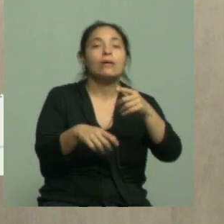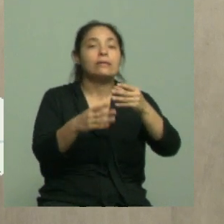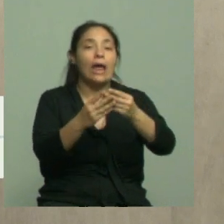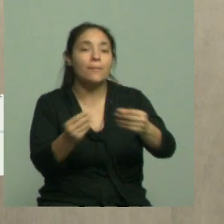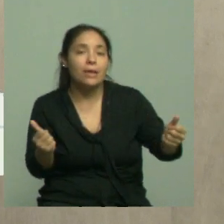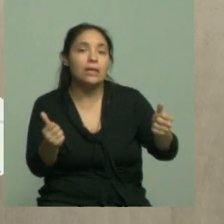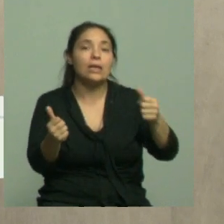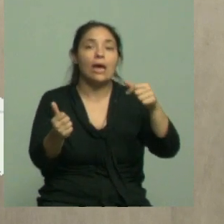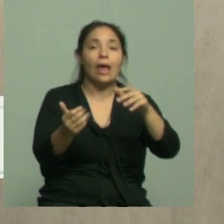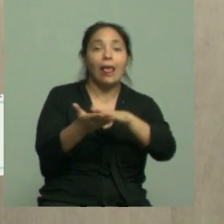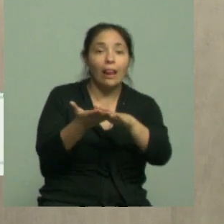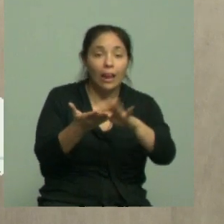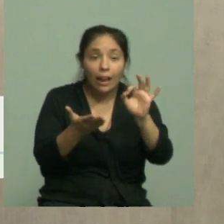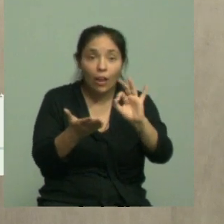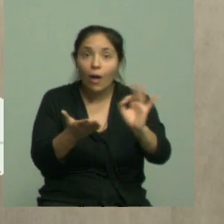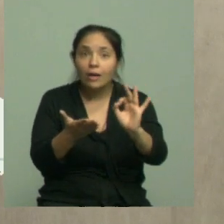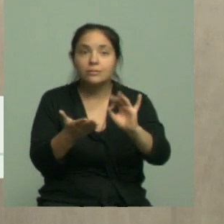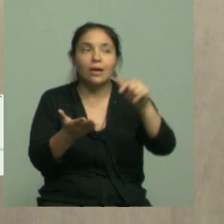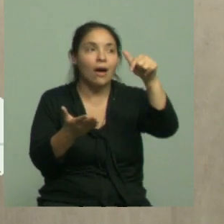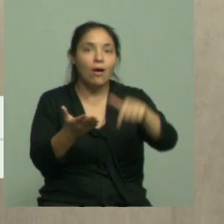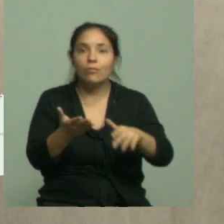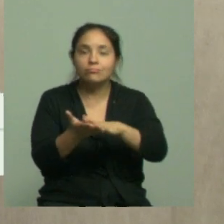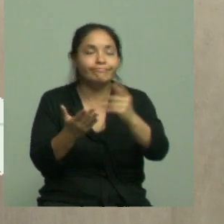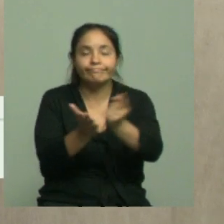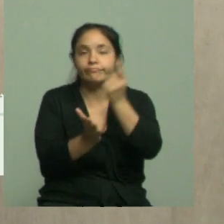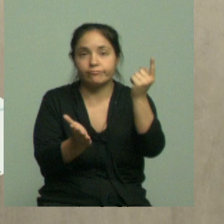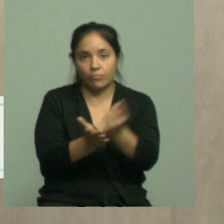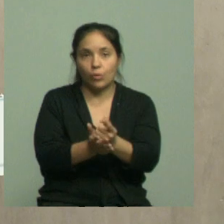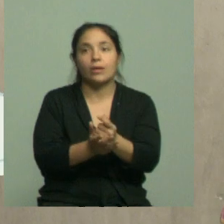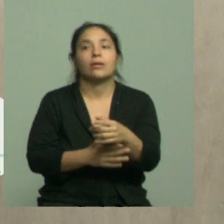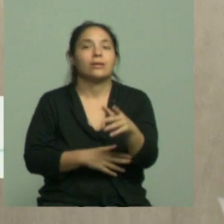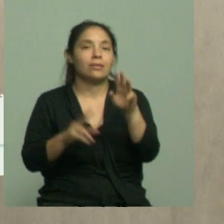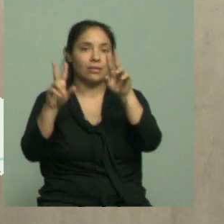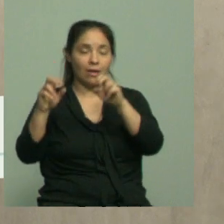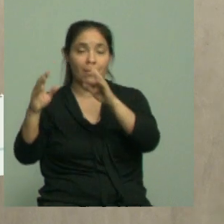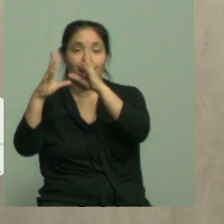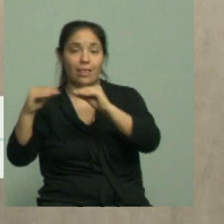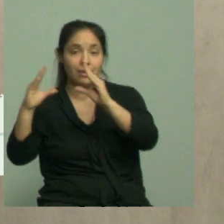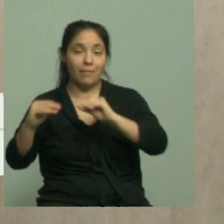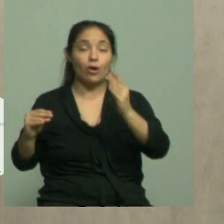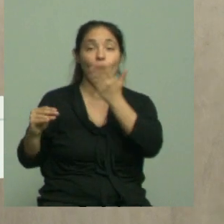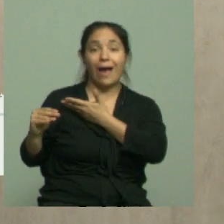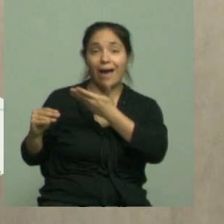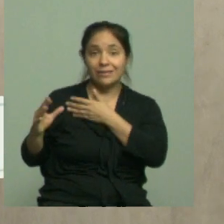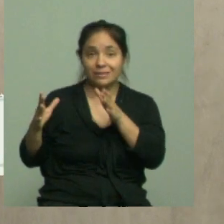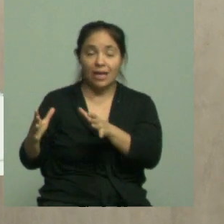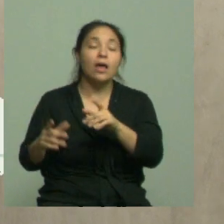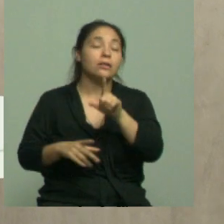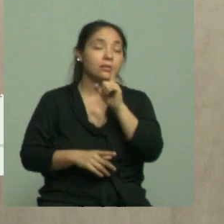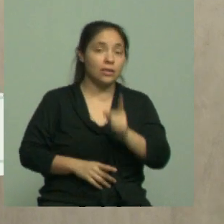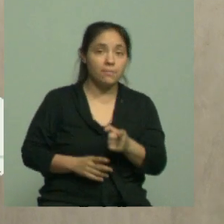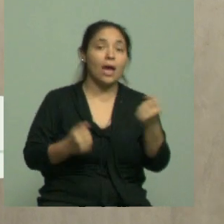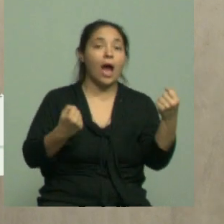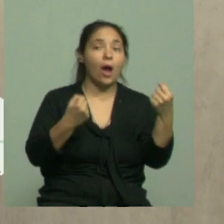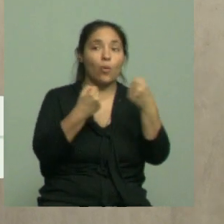respuesta inmediata. Y me refiero no simplemente a lo que es Líbano y Gaza, sino también a lo que sería un potencial acuerdo